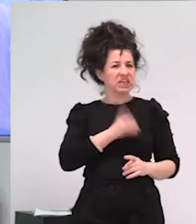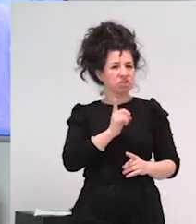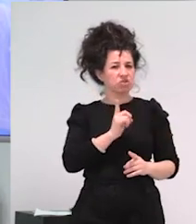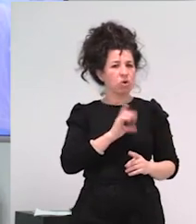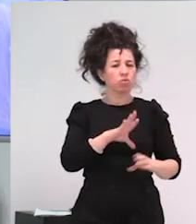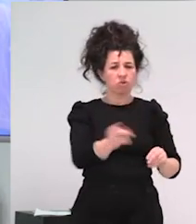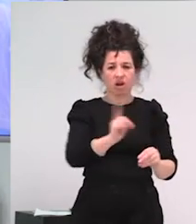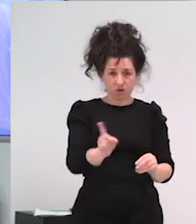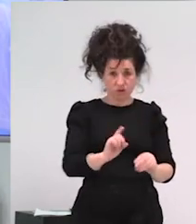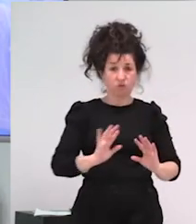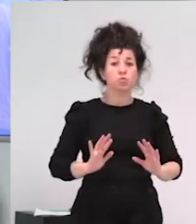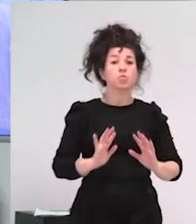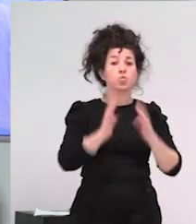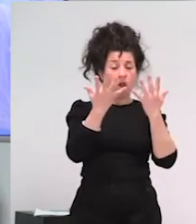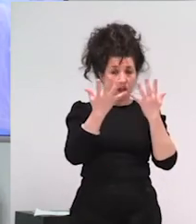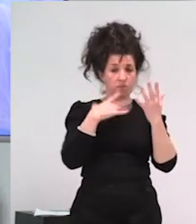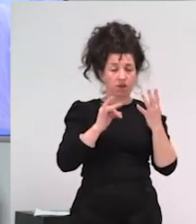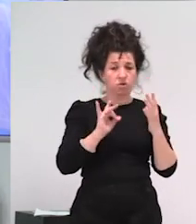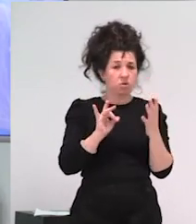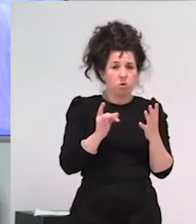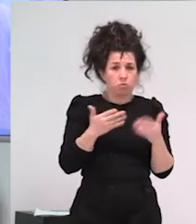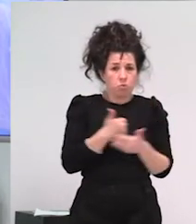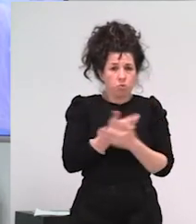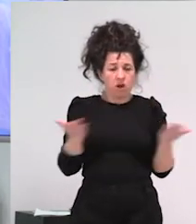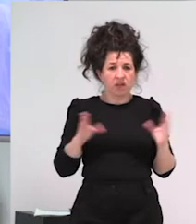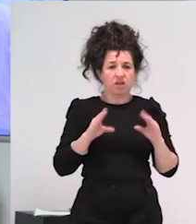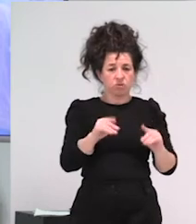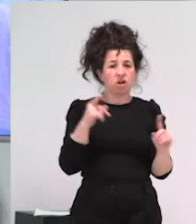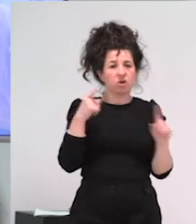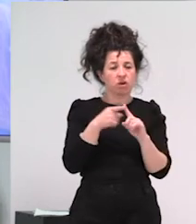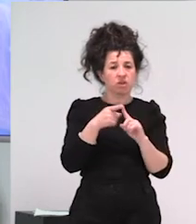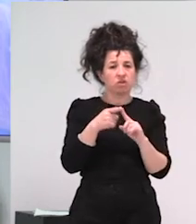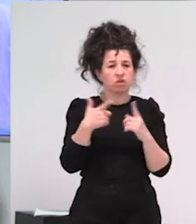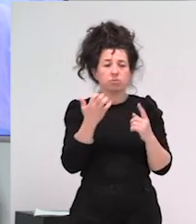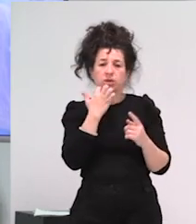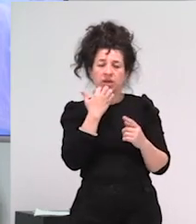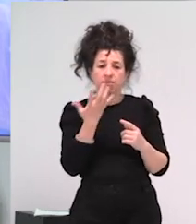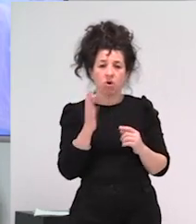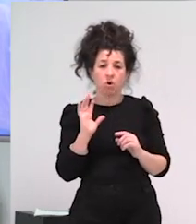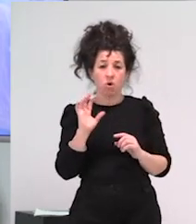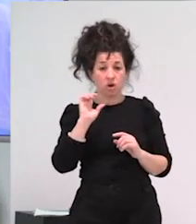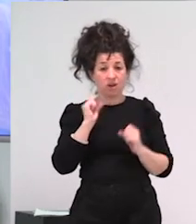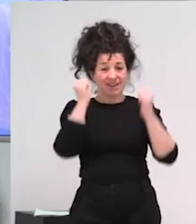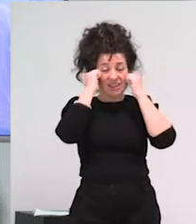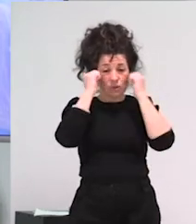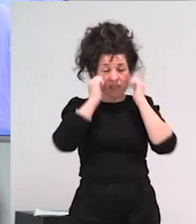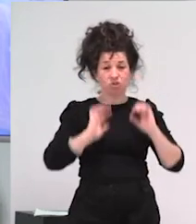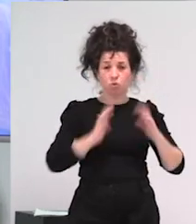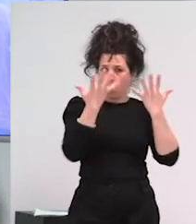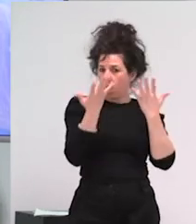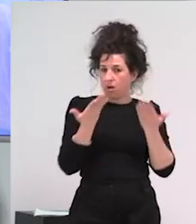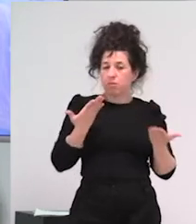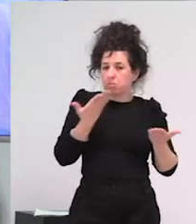disputa del contexto. Y en este sentido el planteamiento de huelgas estudiantiles no es nuevo, pero el plantear una